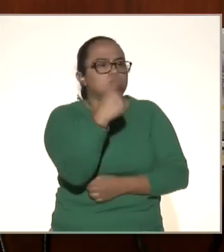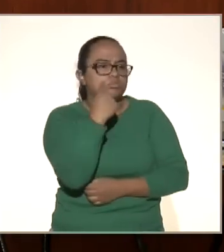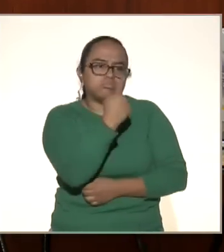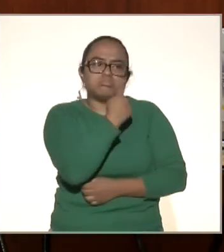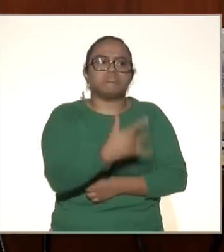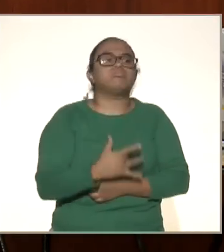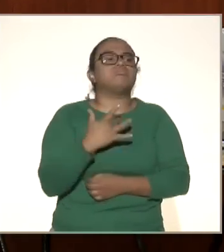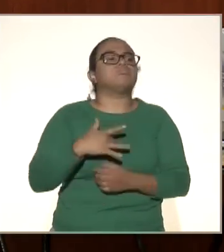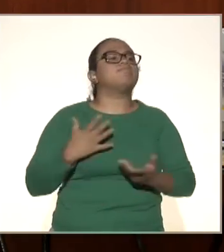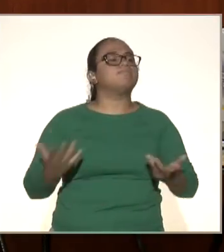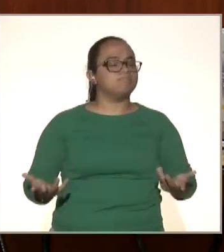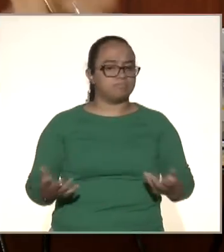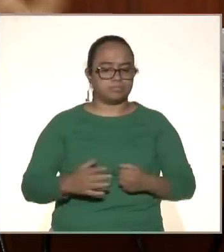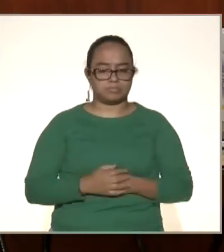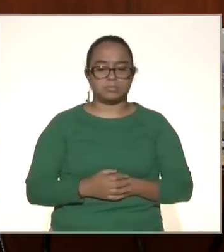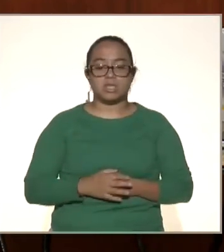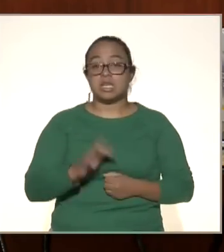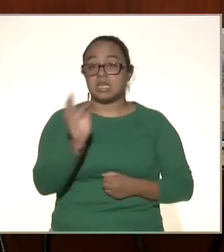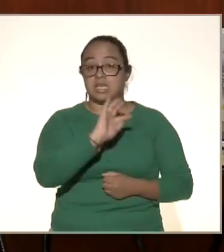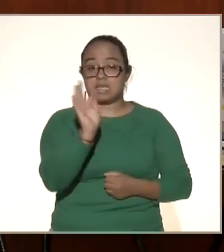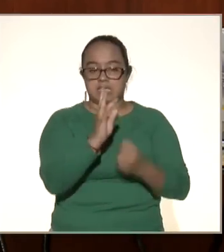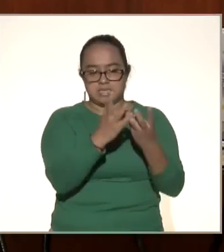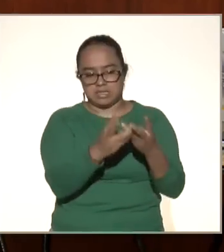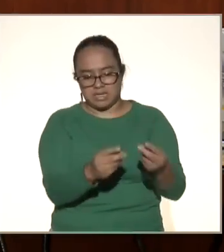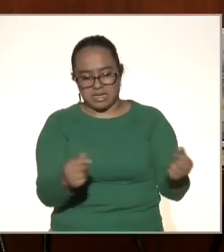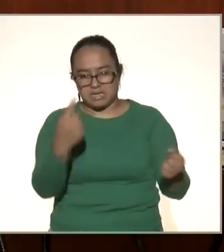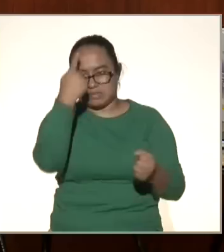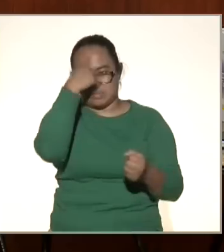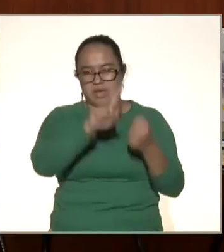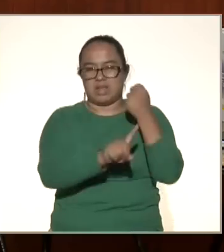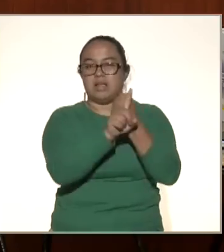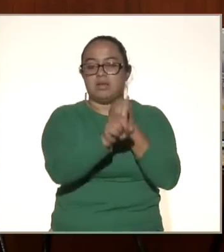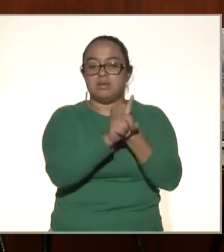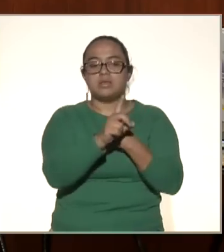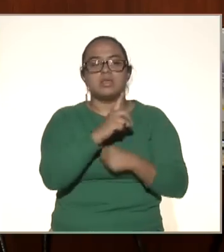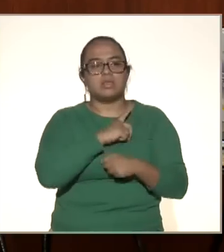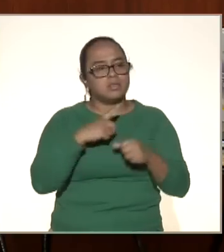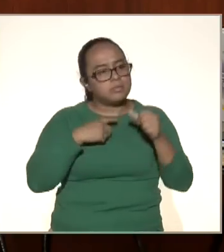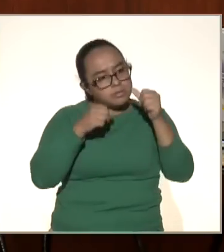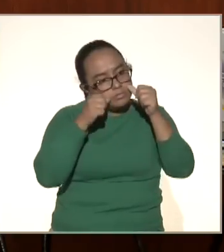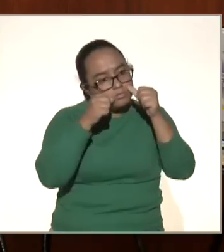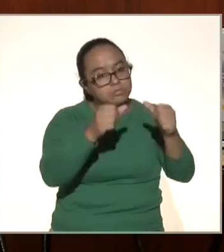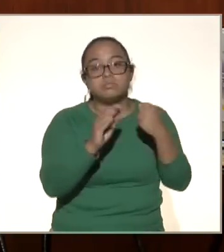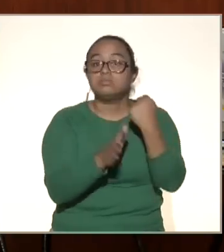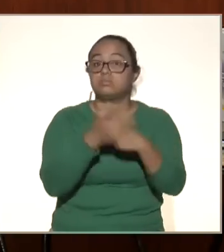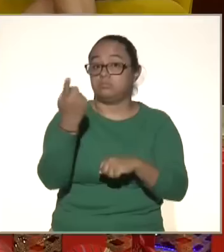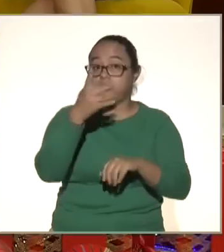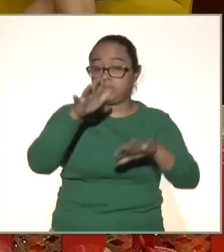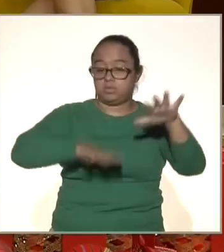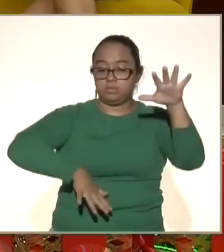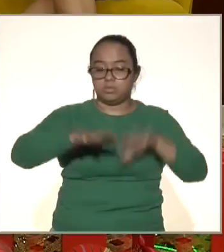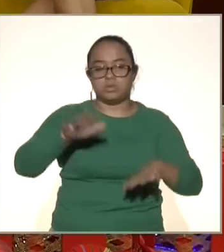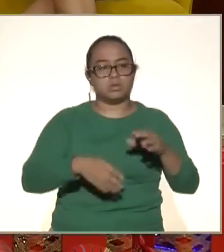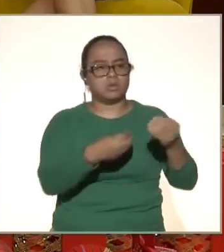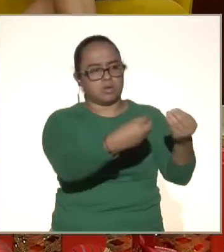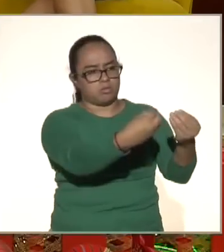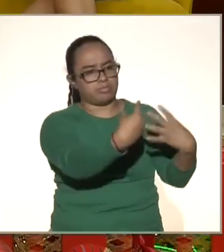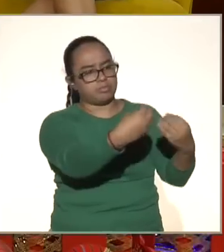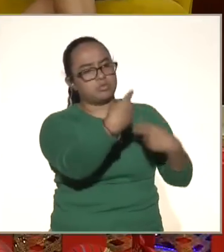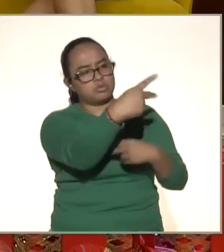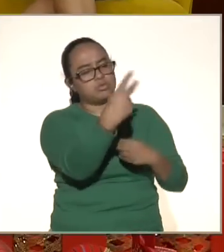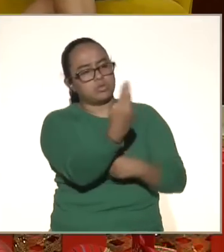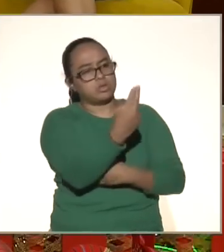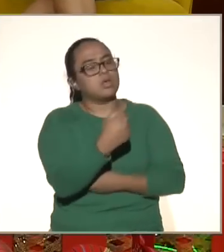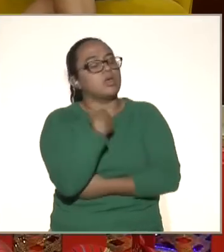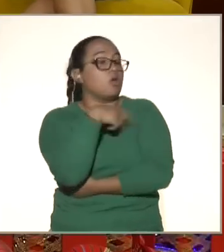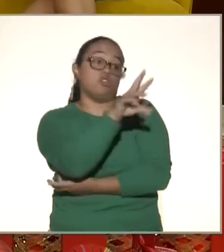Ajá. Puede ser desde para resolver este conflicto y escuchar. Porque muchas veces tú me estás diciendo qué necesitas y yo ya